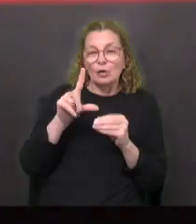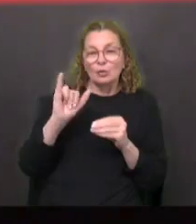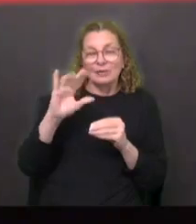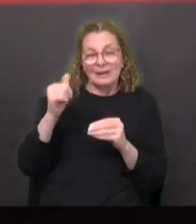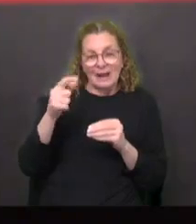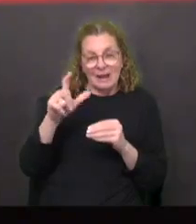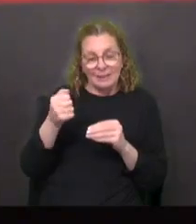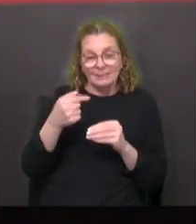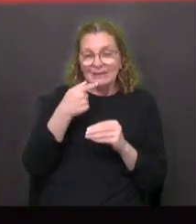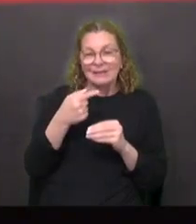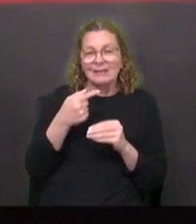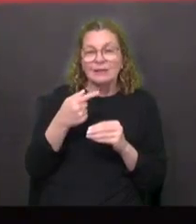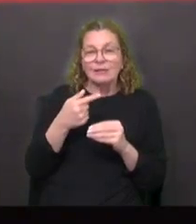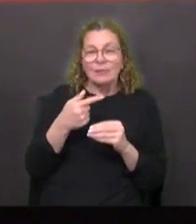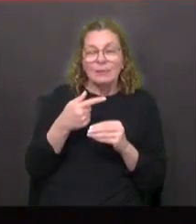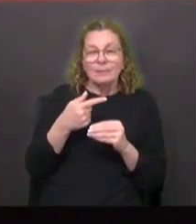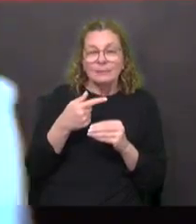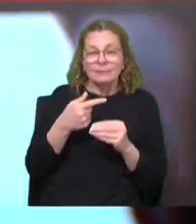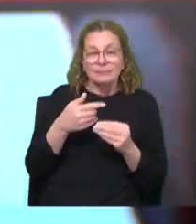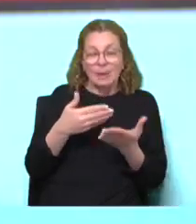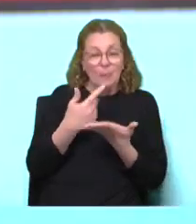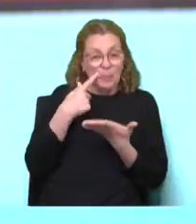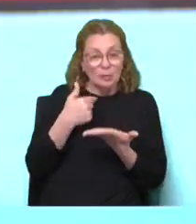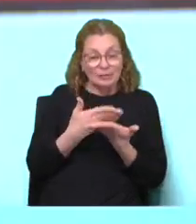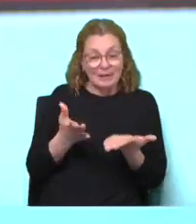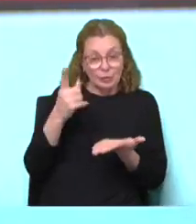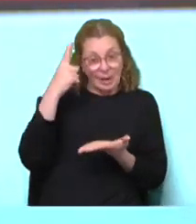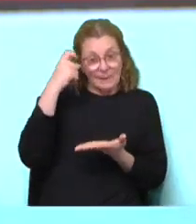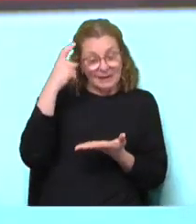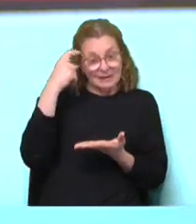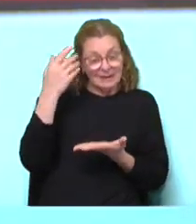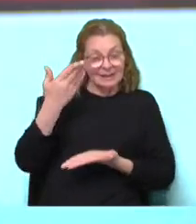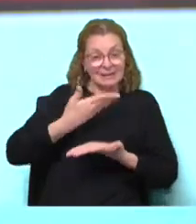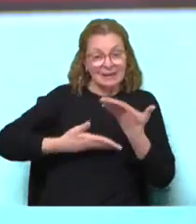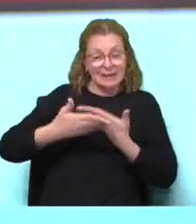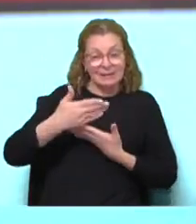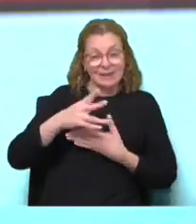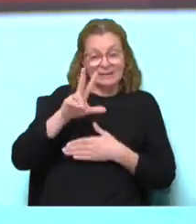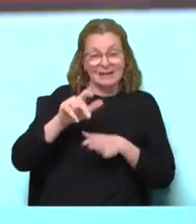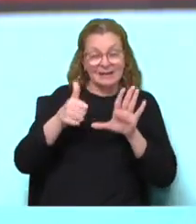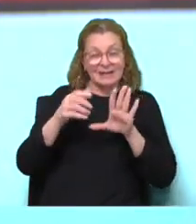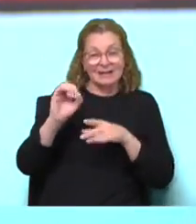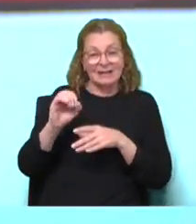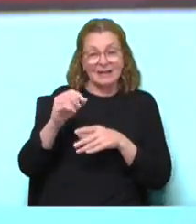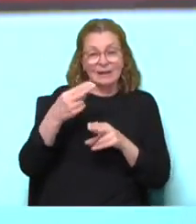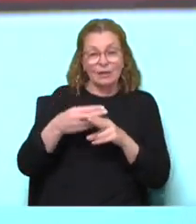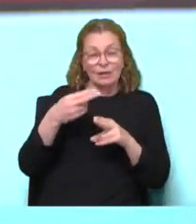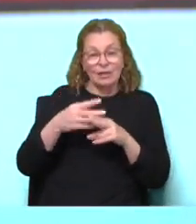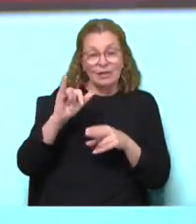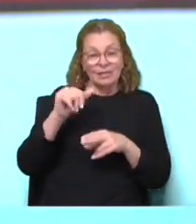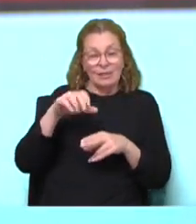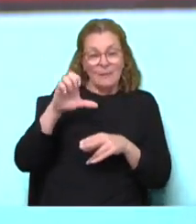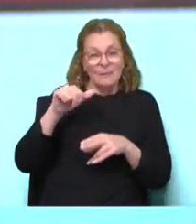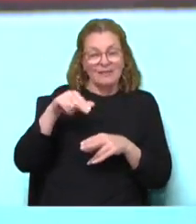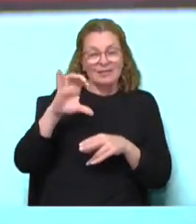Herrada, porque nos va a estar mostrando la experiencia interactiva en un formato 360 que se llama Dimensión